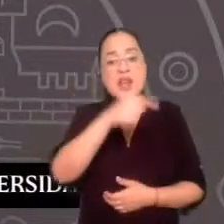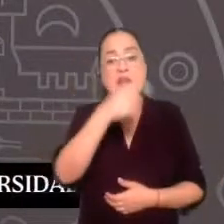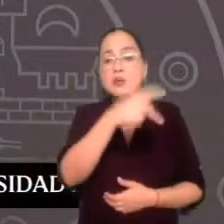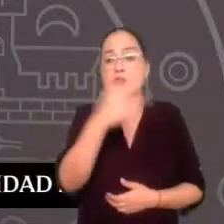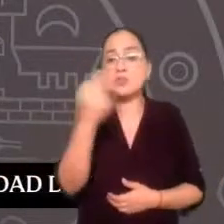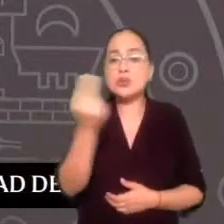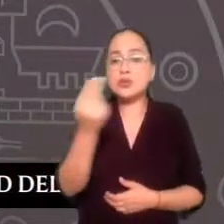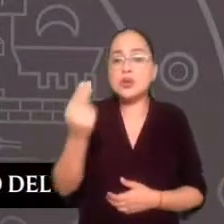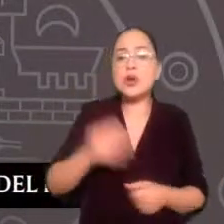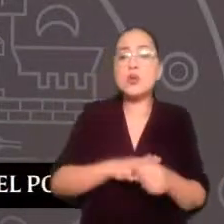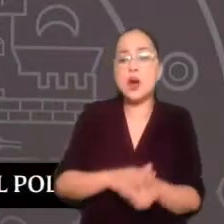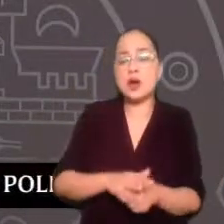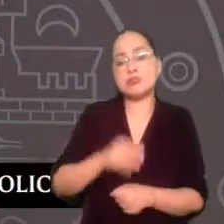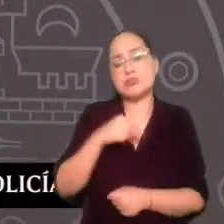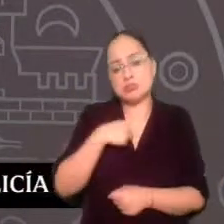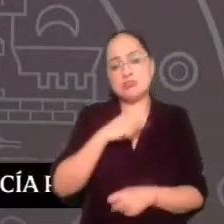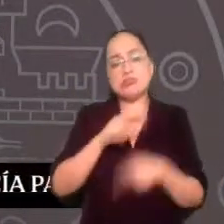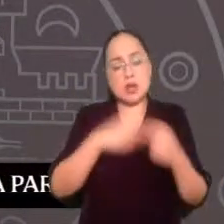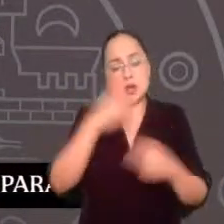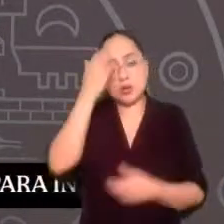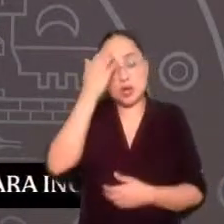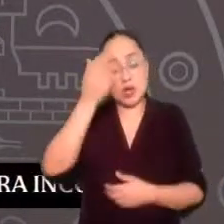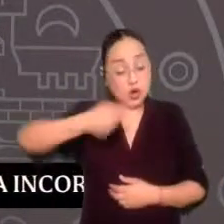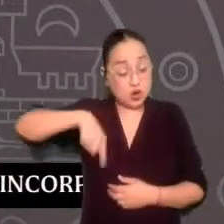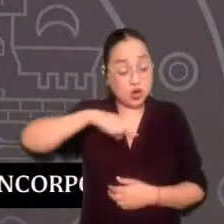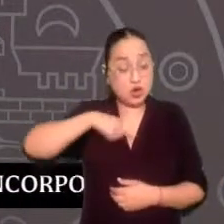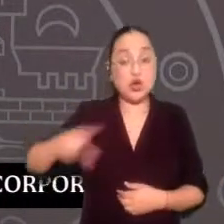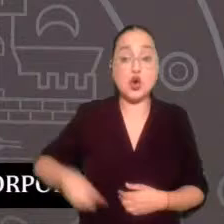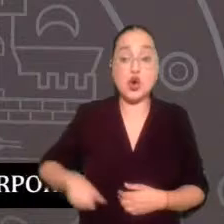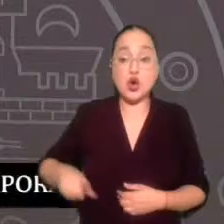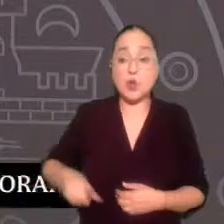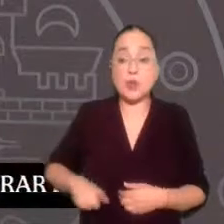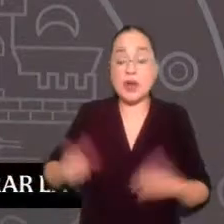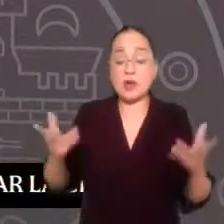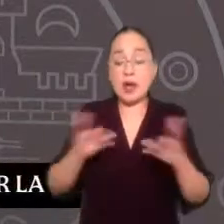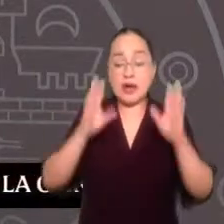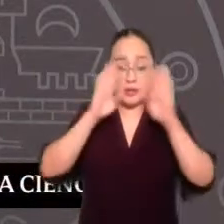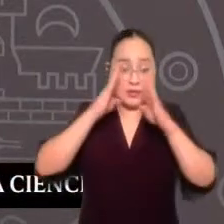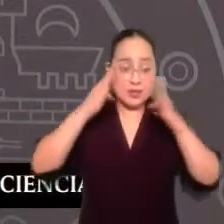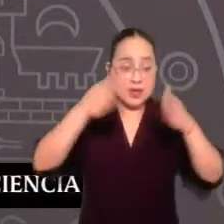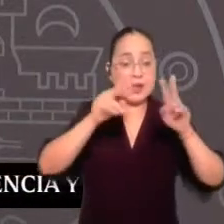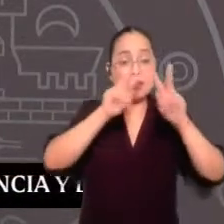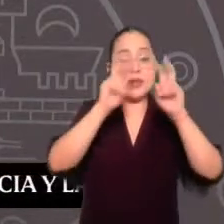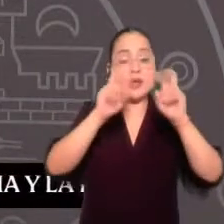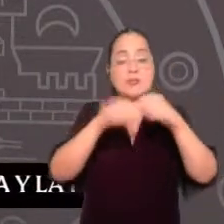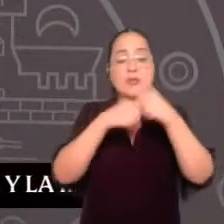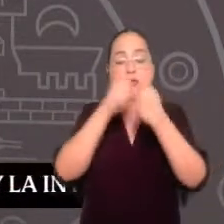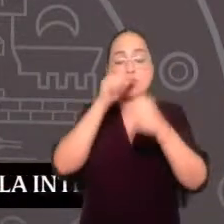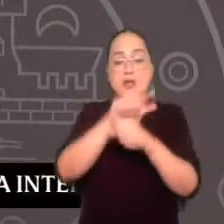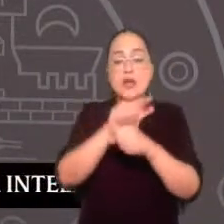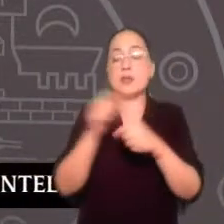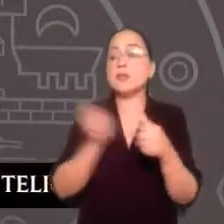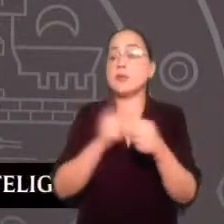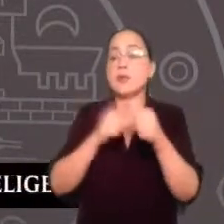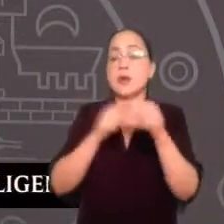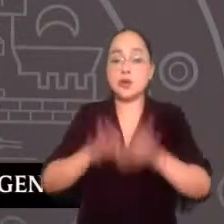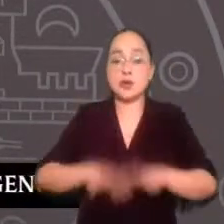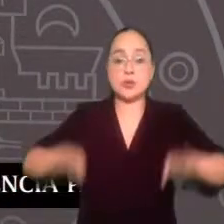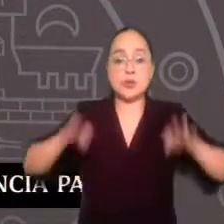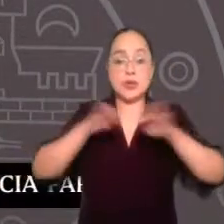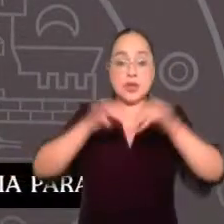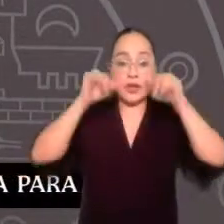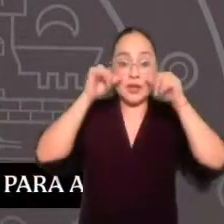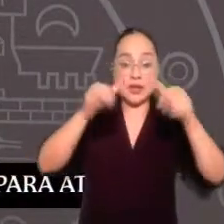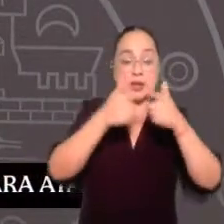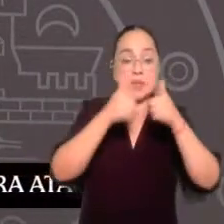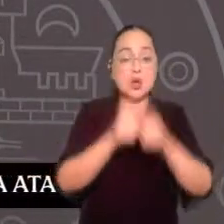específicas. Acuérdense que nosotros somos un gobierno de obra social y empezamos por los grupos indígenas. Los vamos a